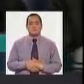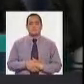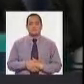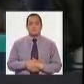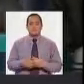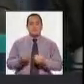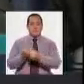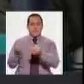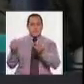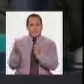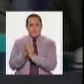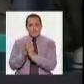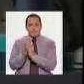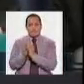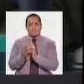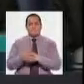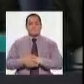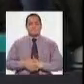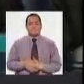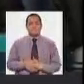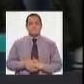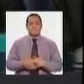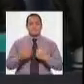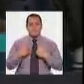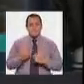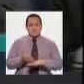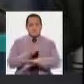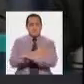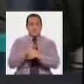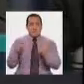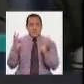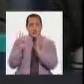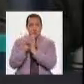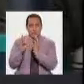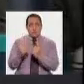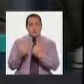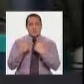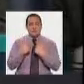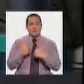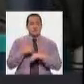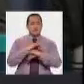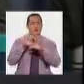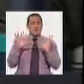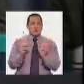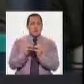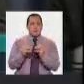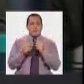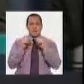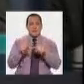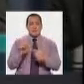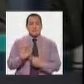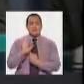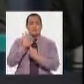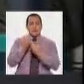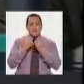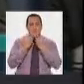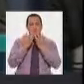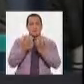Las reuniones que hemos tenido, todas han sido de dominio